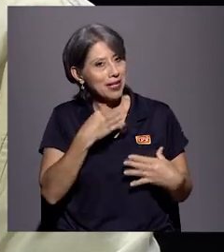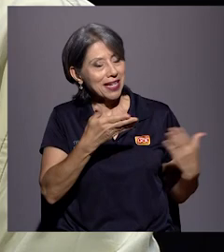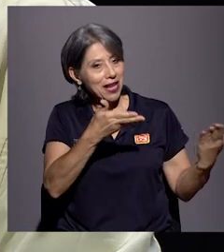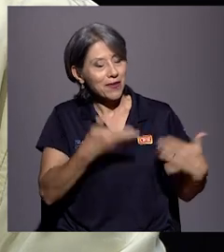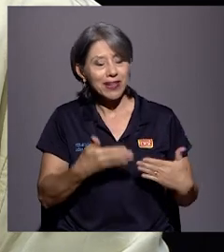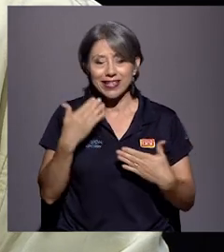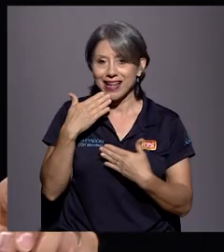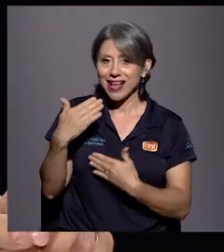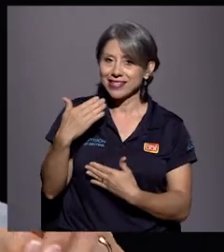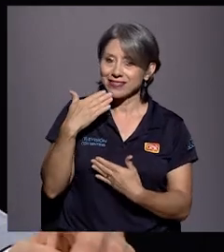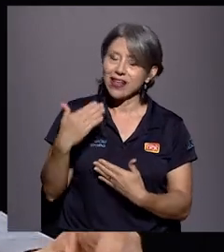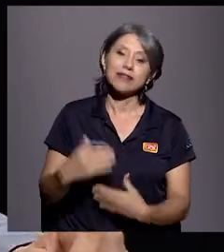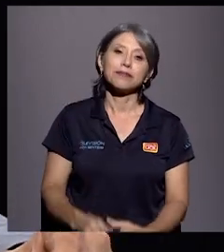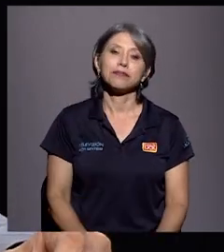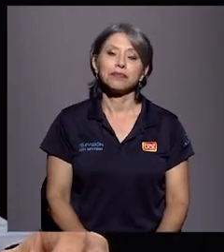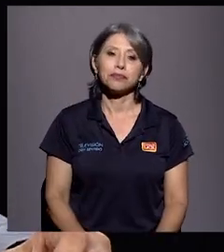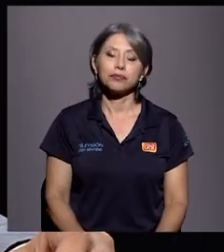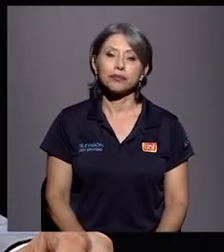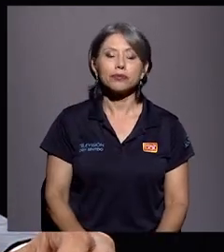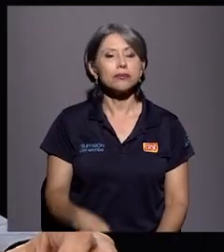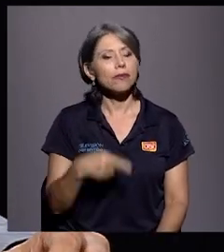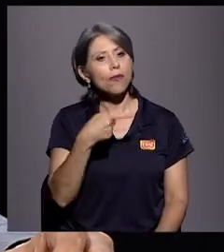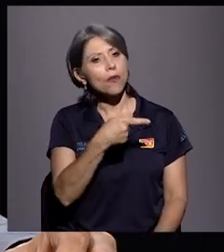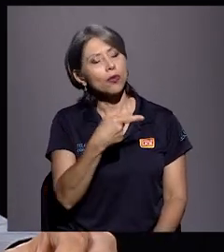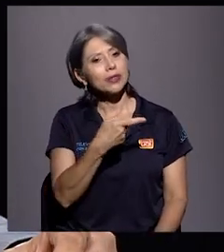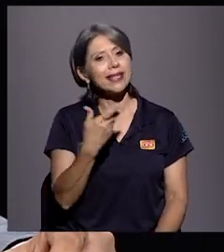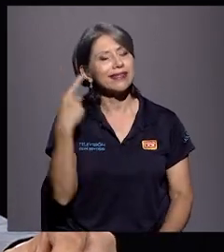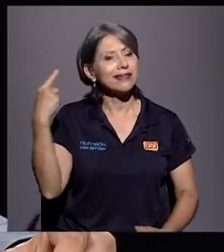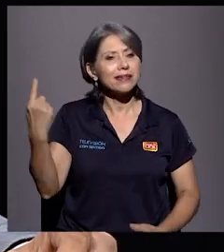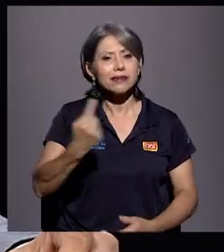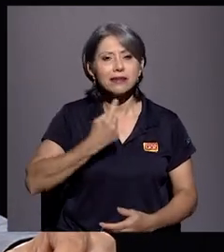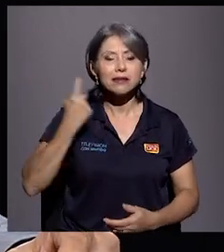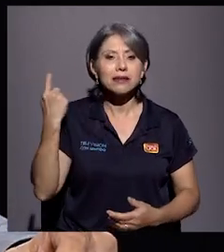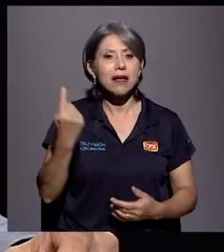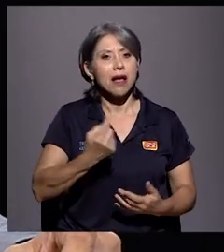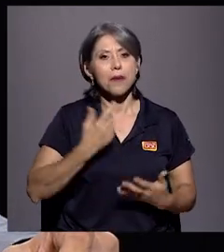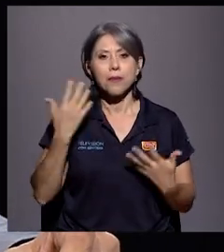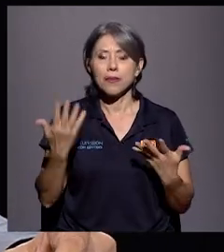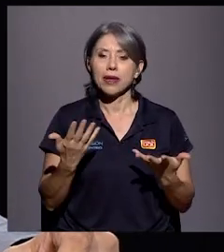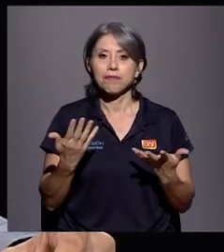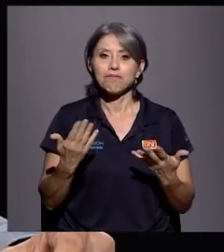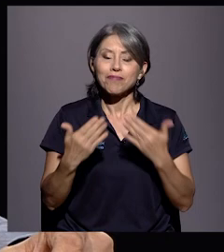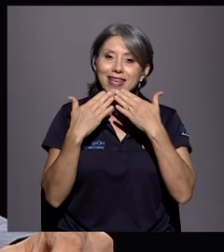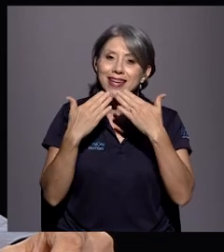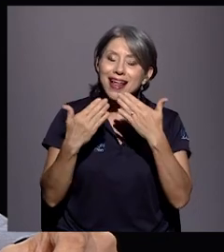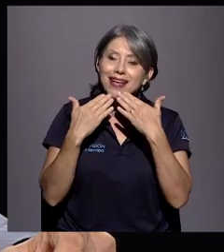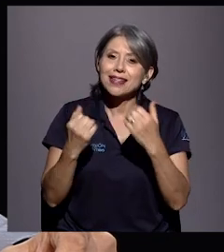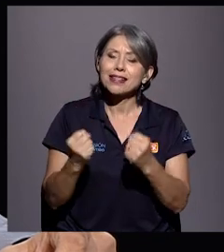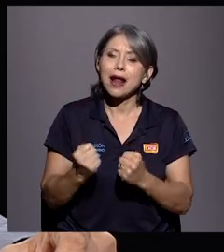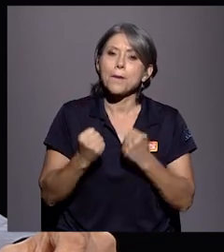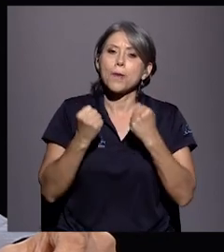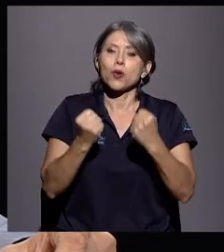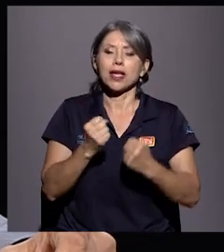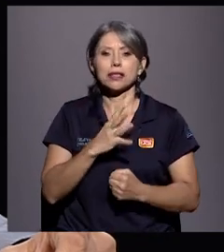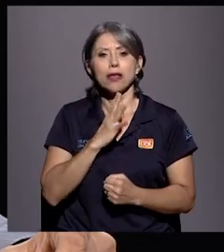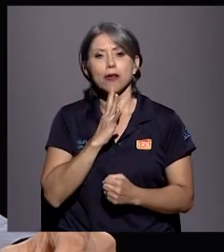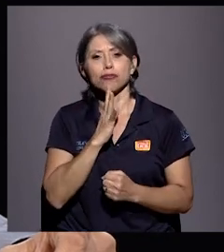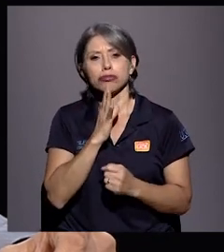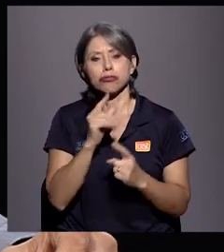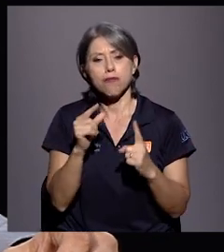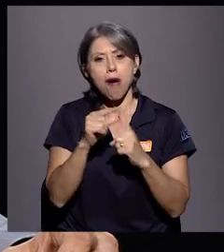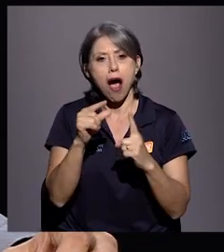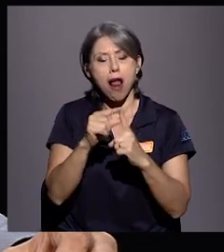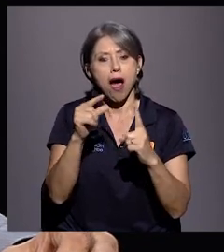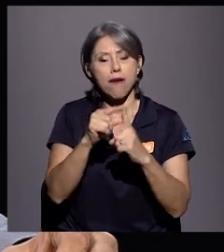Muchas gracias. Encantado. Bueno, usted que siempre ha convertido, gracias a la potencia de las palabras en sus